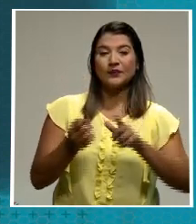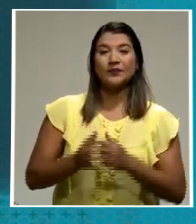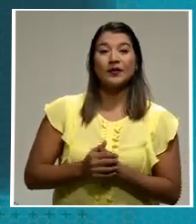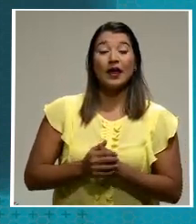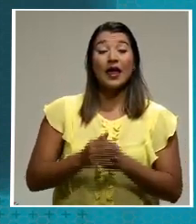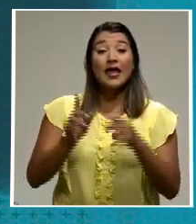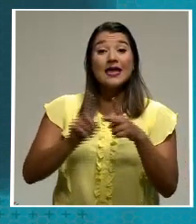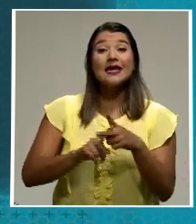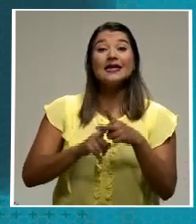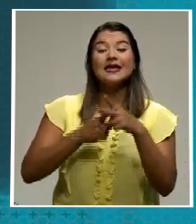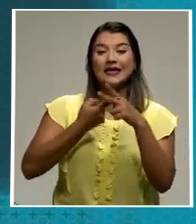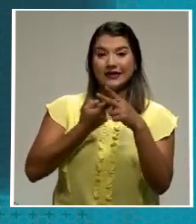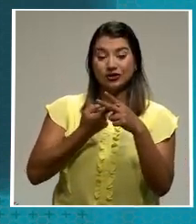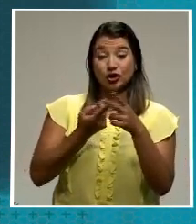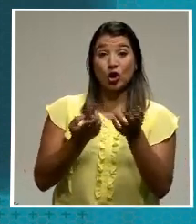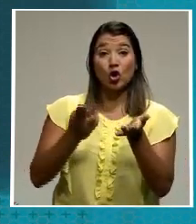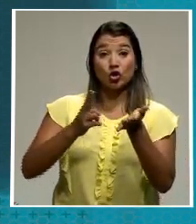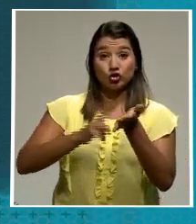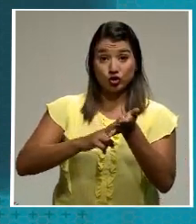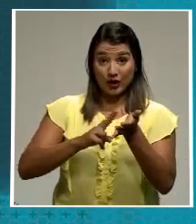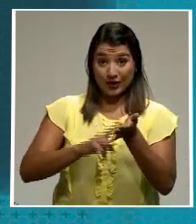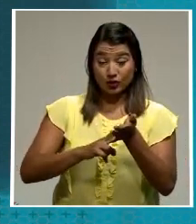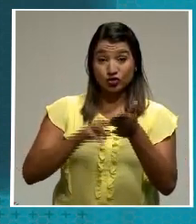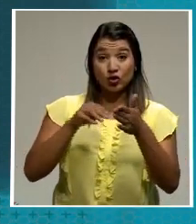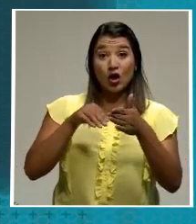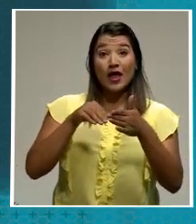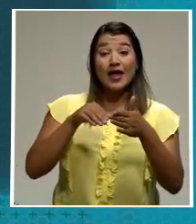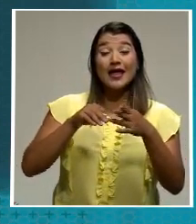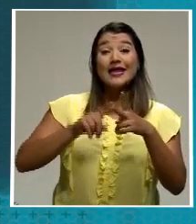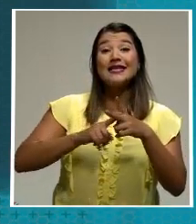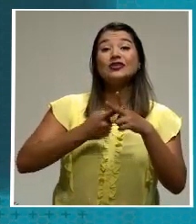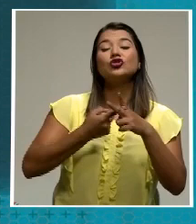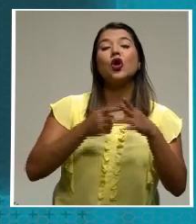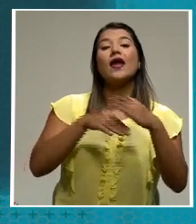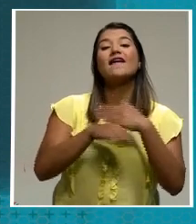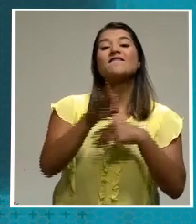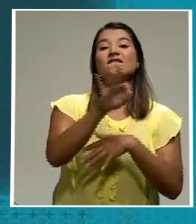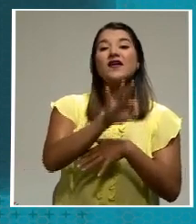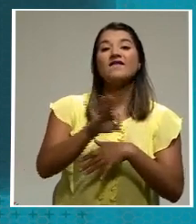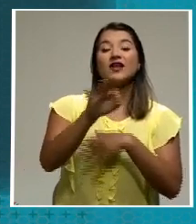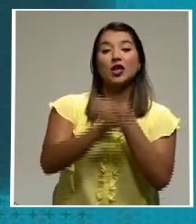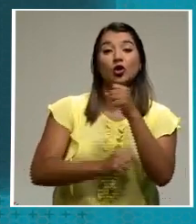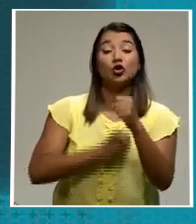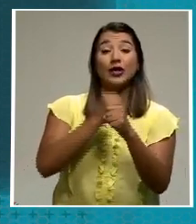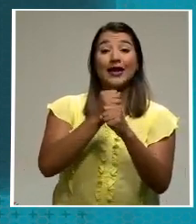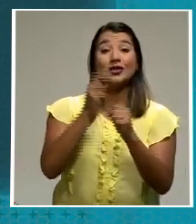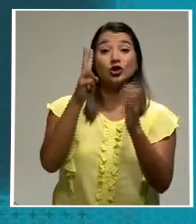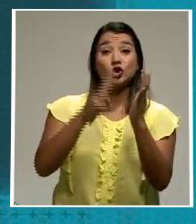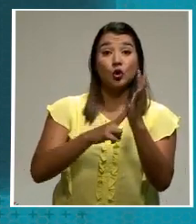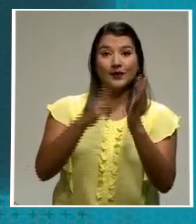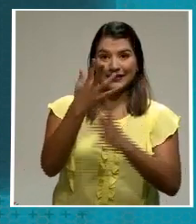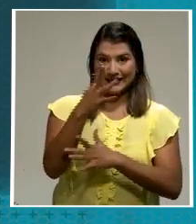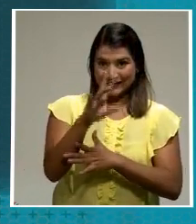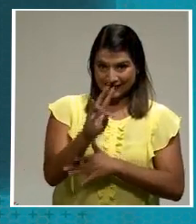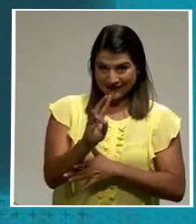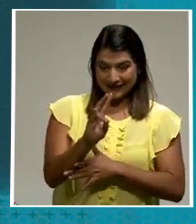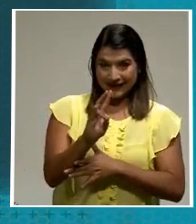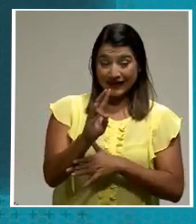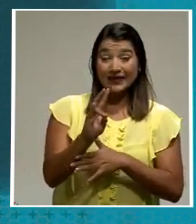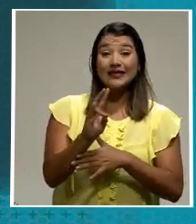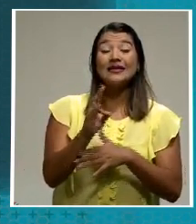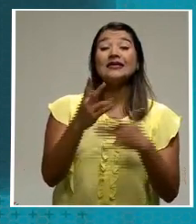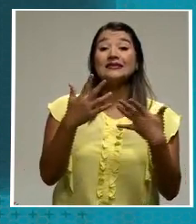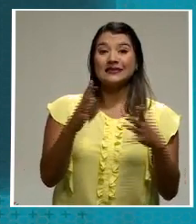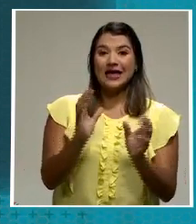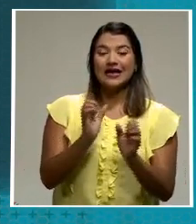el inicio del contrato se dio en febrero del año 2017. Durante este tiempo se han realizado 2